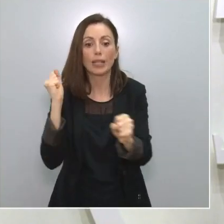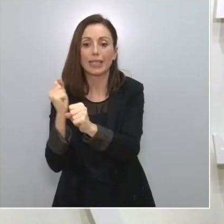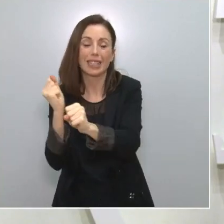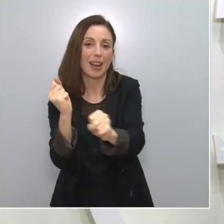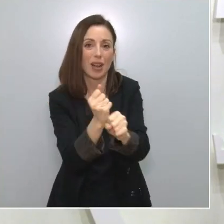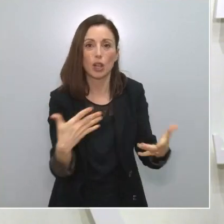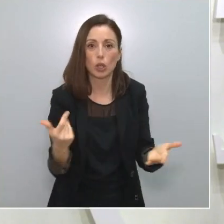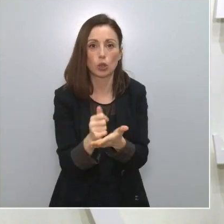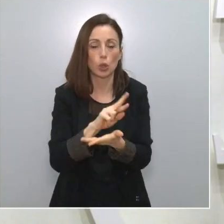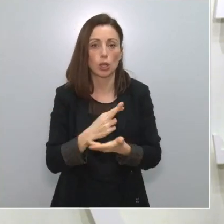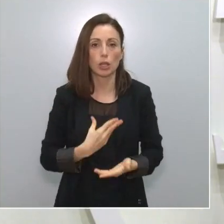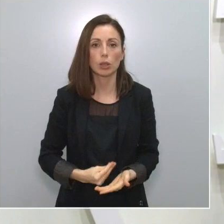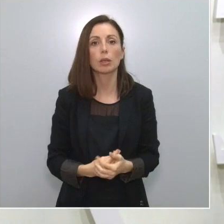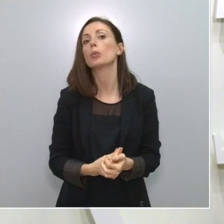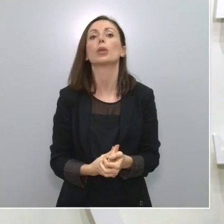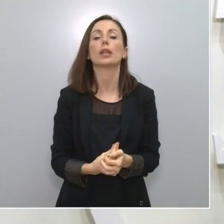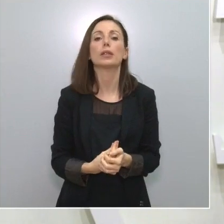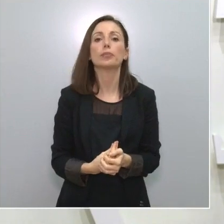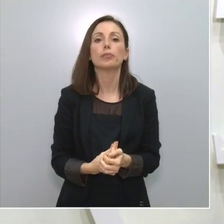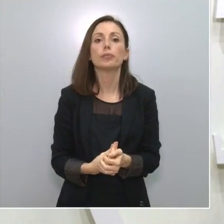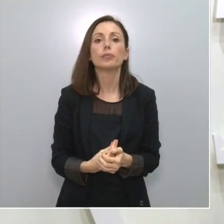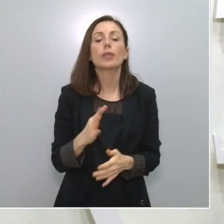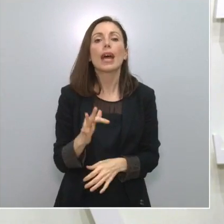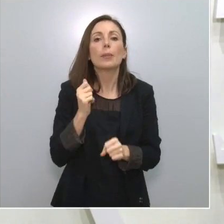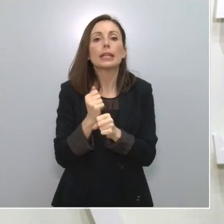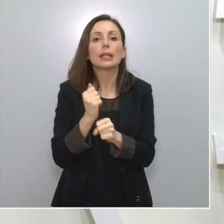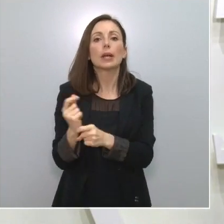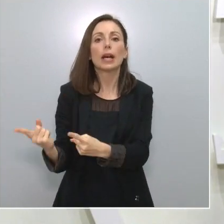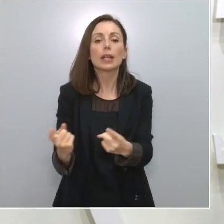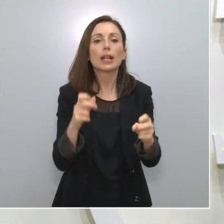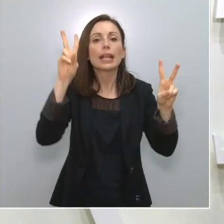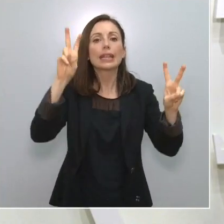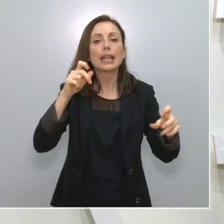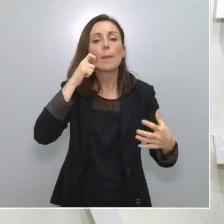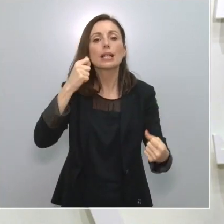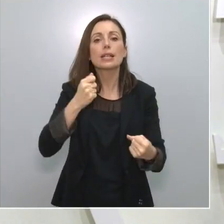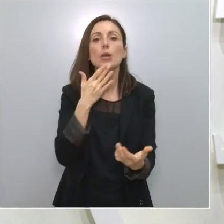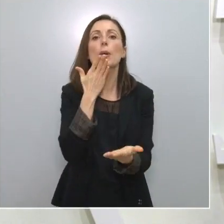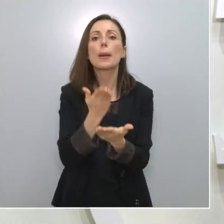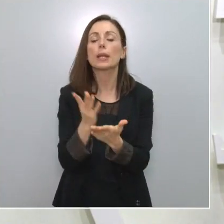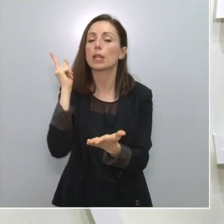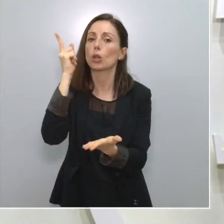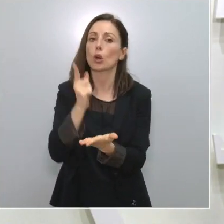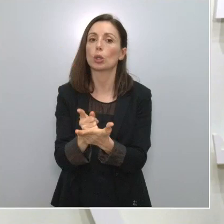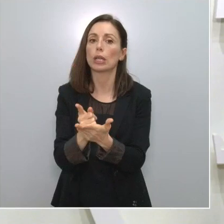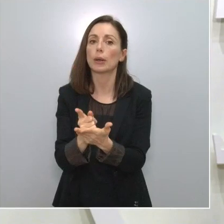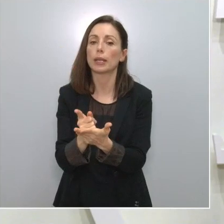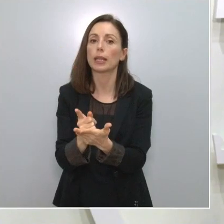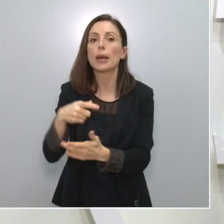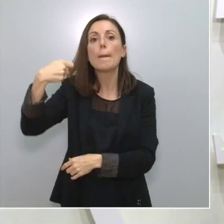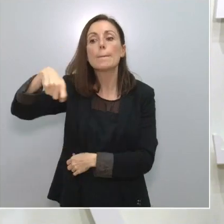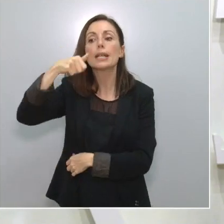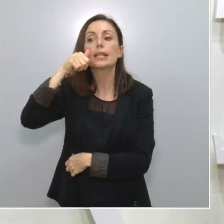la región de Murcia. Junto a las actuaciones necesarias en materia de salud, he pedido nuevamente al presidente